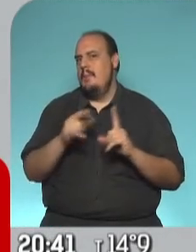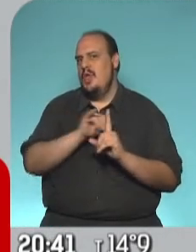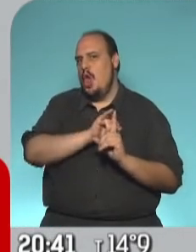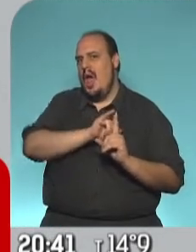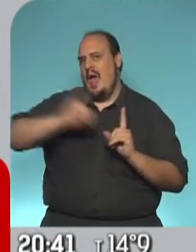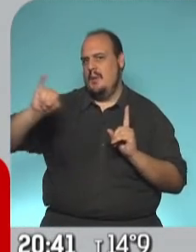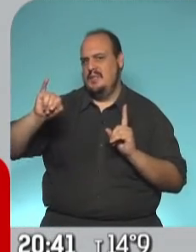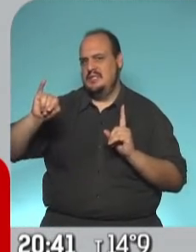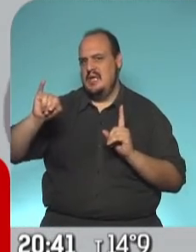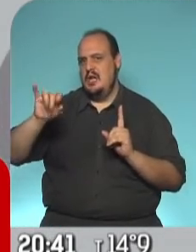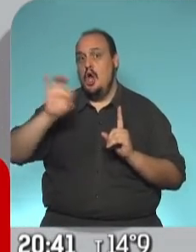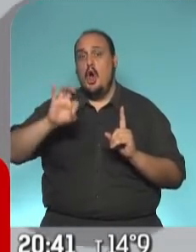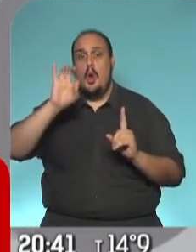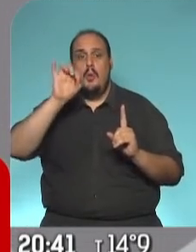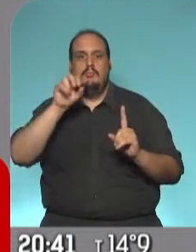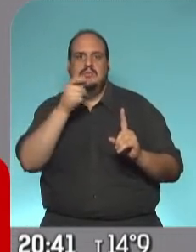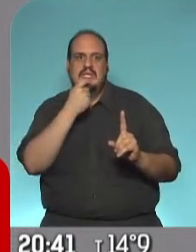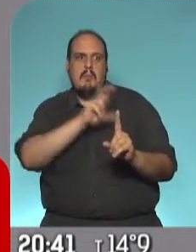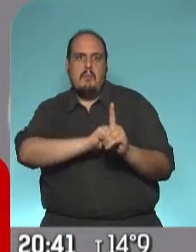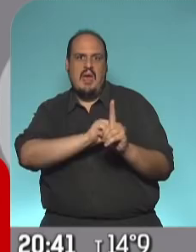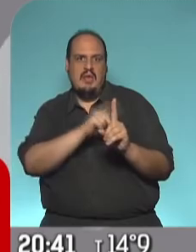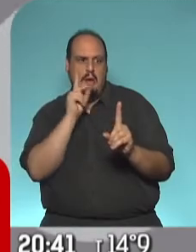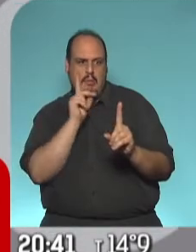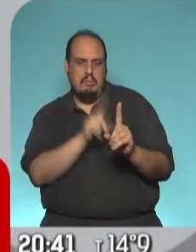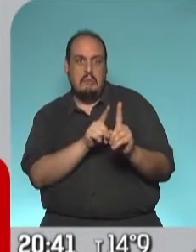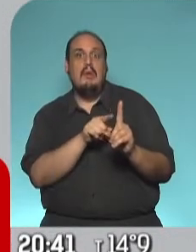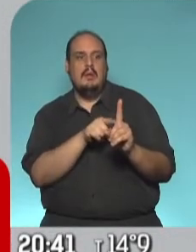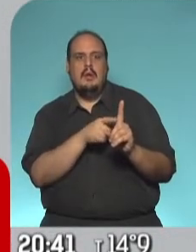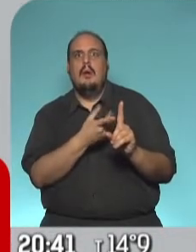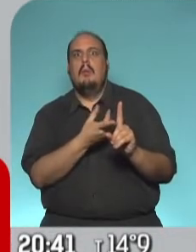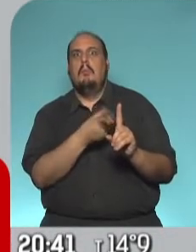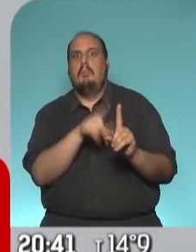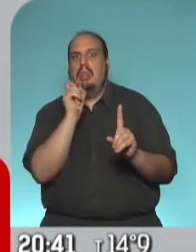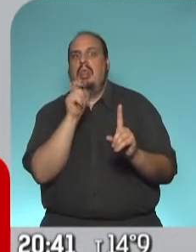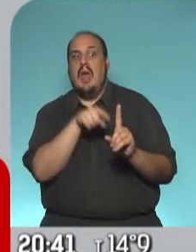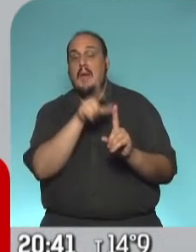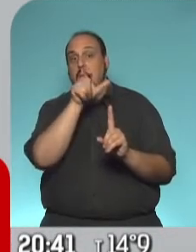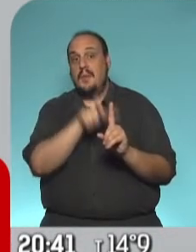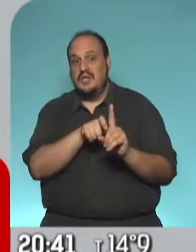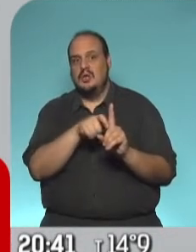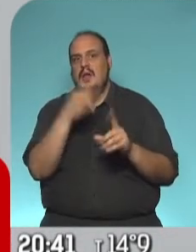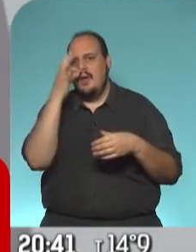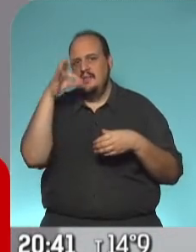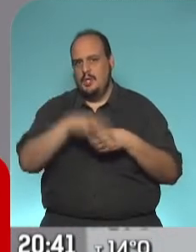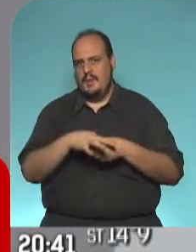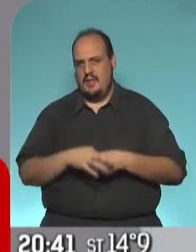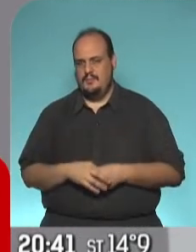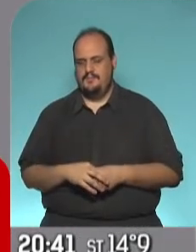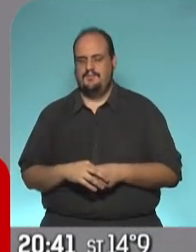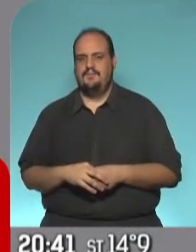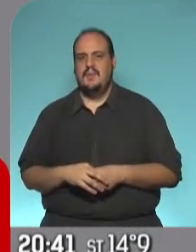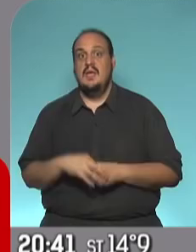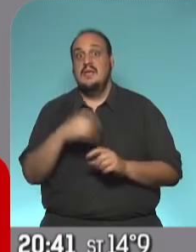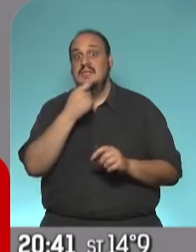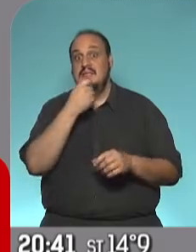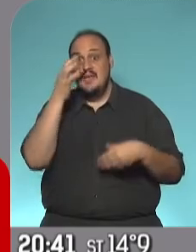está controlando lo va a detectar a través de la consulta periódica y ahí es cuando el contacto estrecho se realiza el hisopado. En el caso de